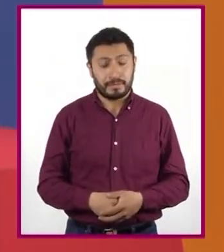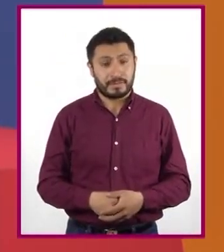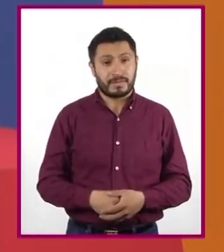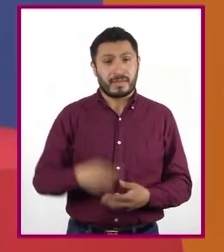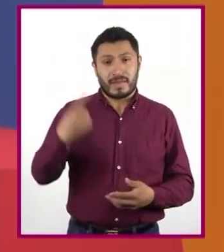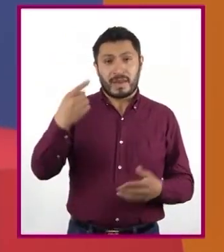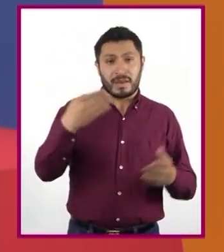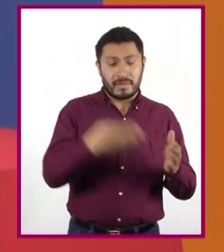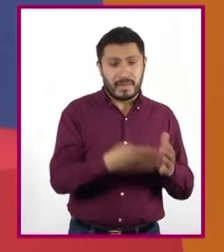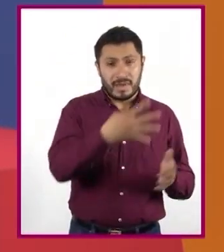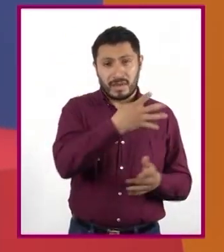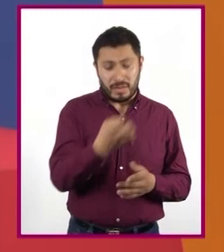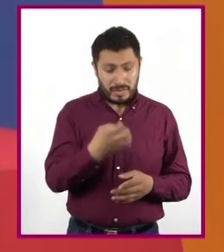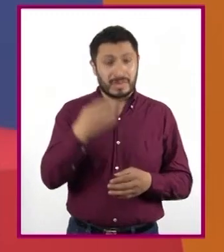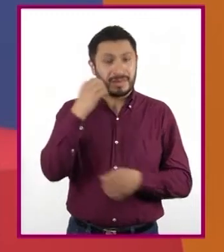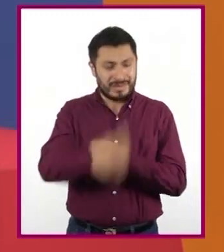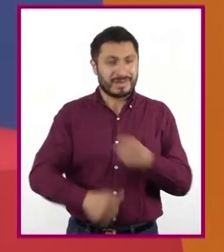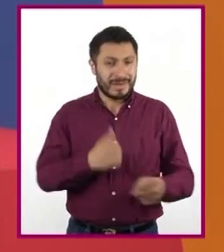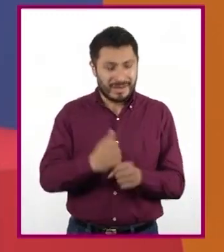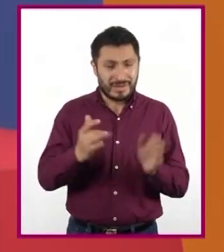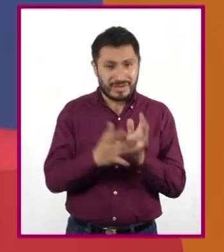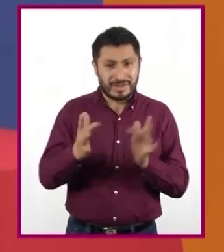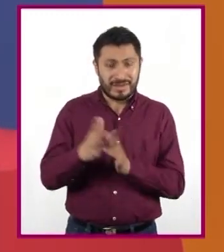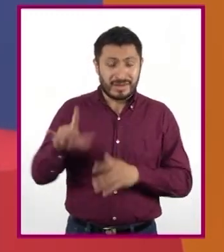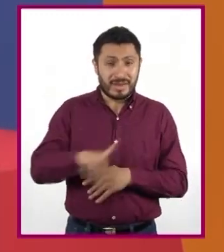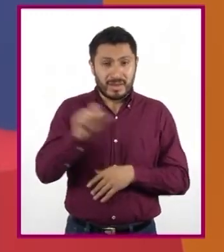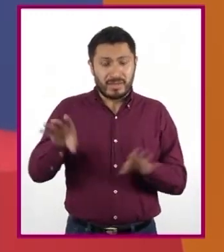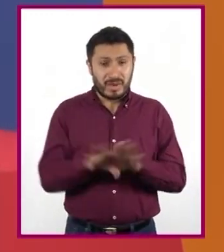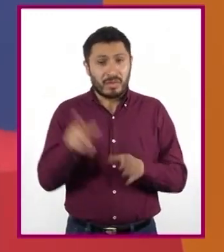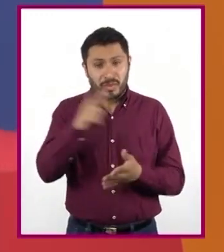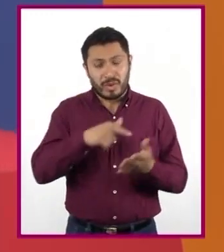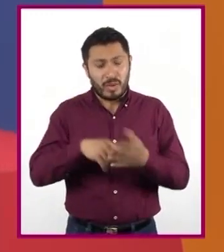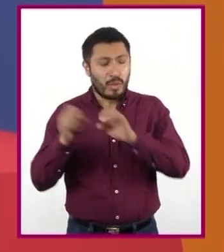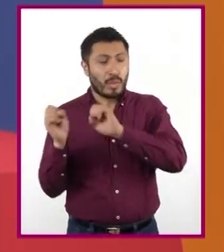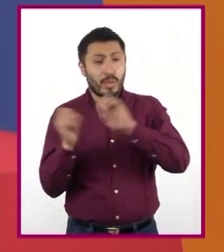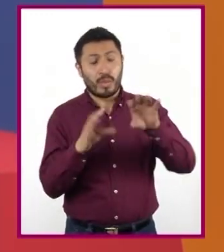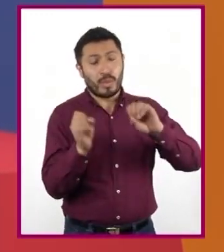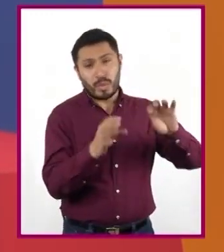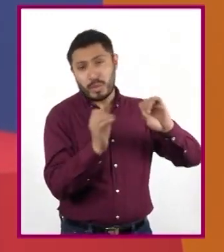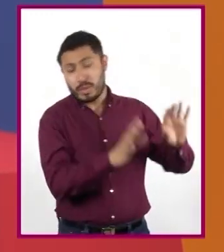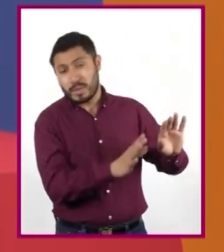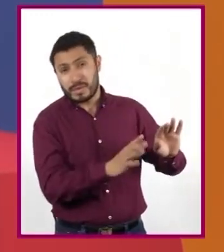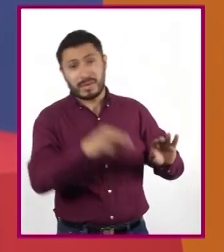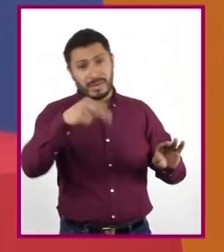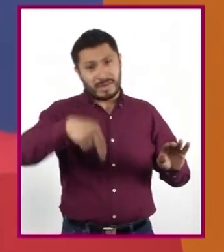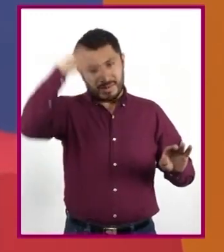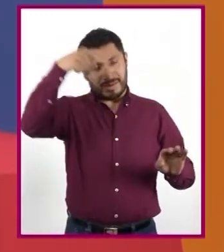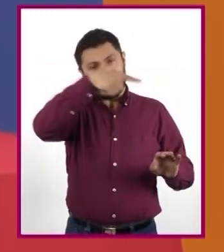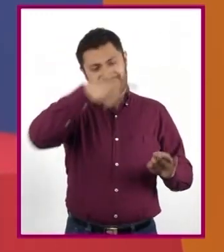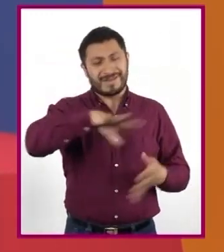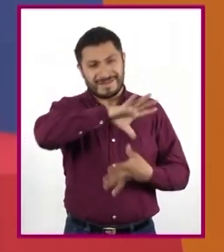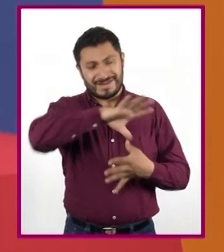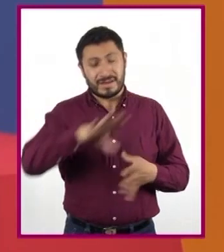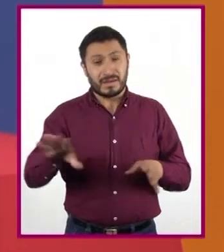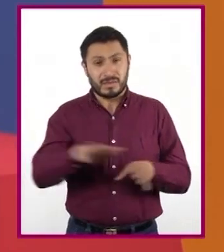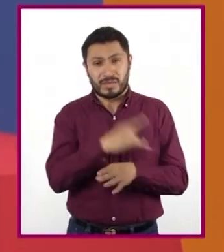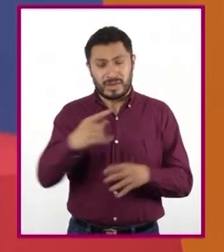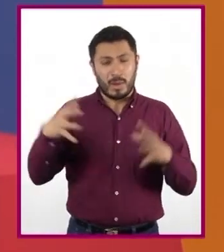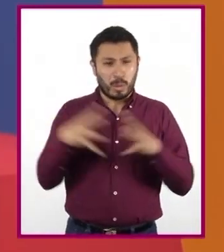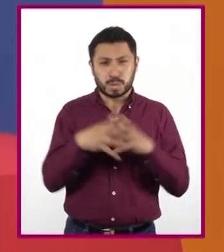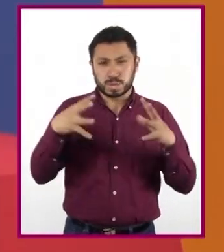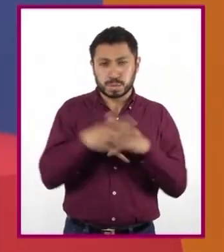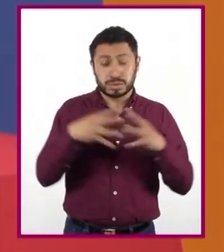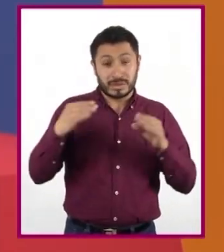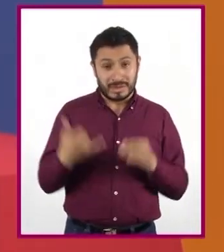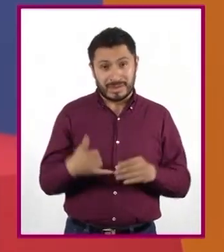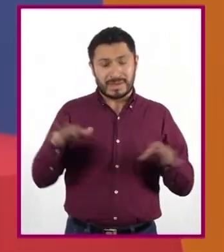del año 900 de nuestra era, se inició un proceso de abandono de la región norte de Mesoamérica, motivado por las guerras constantes y por el